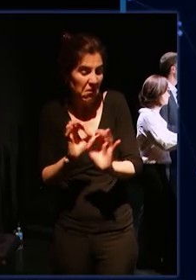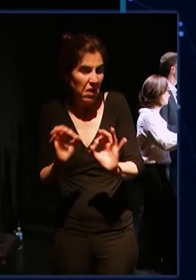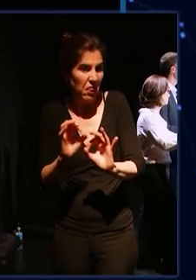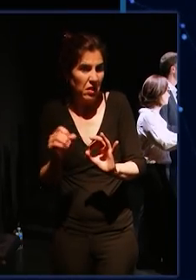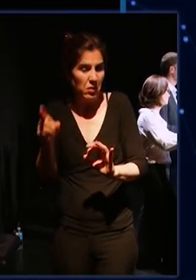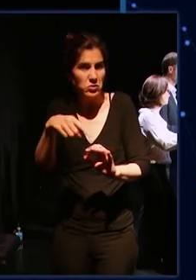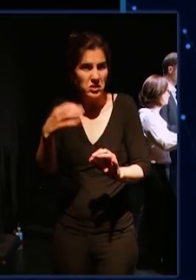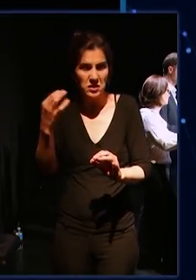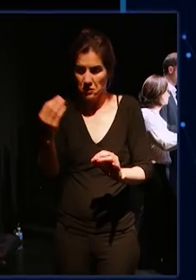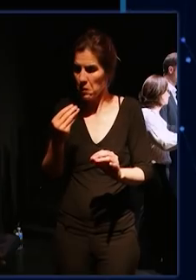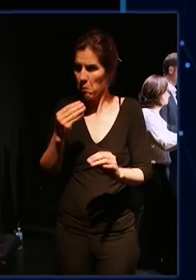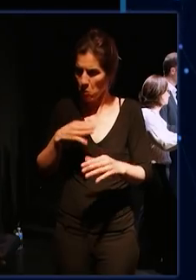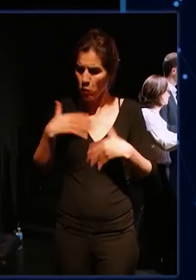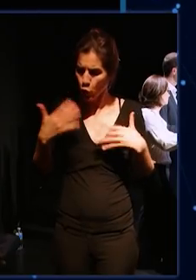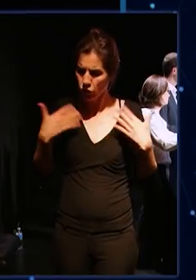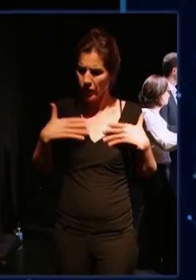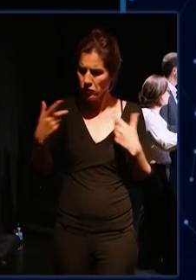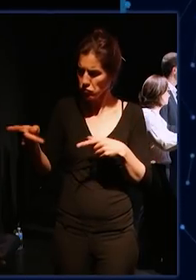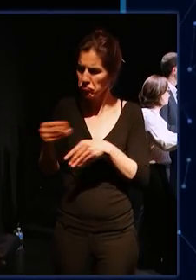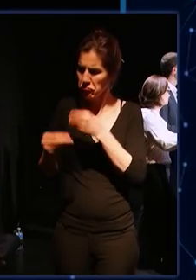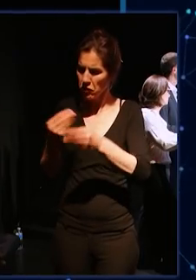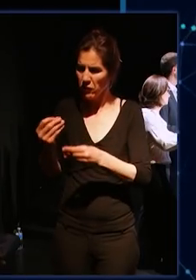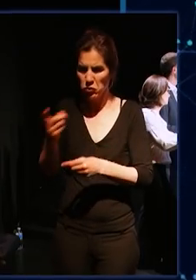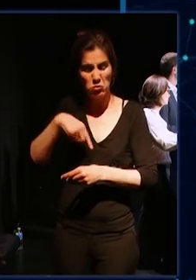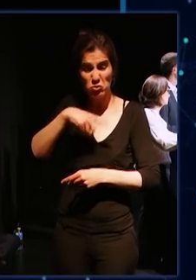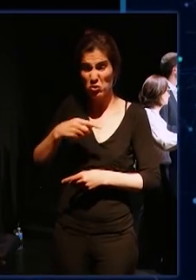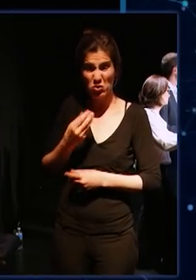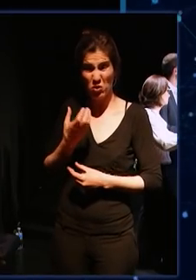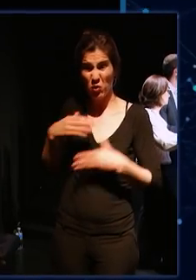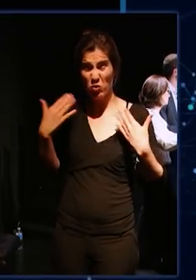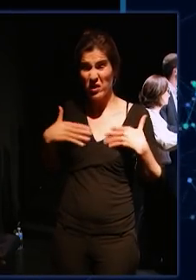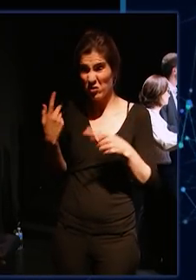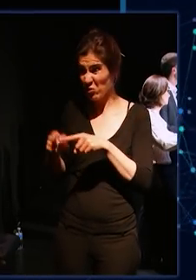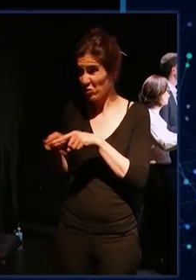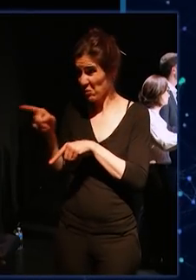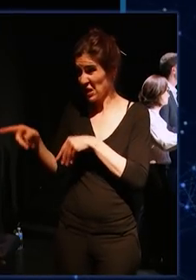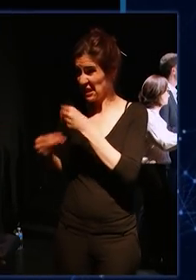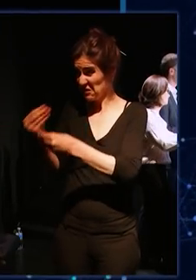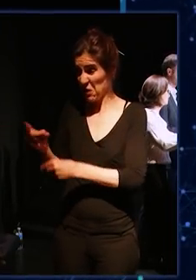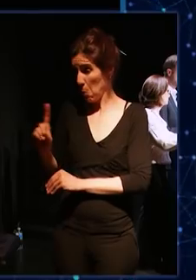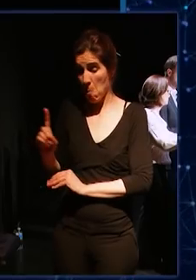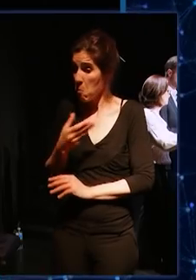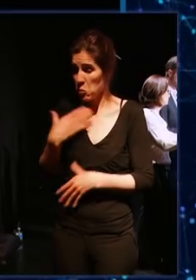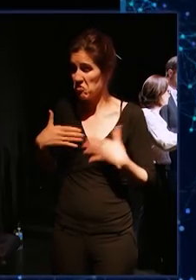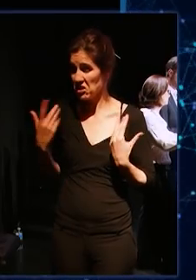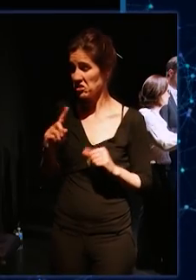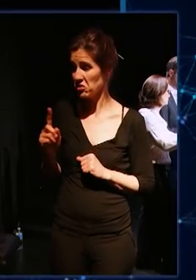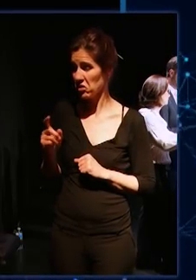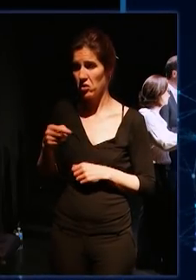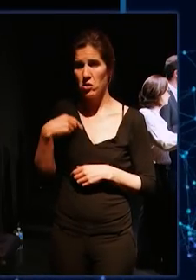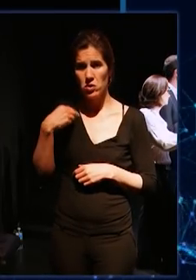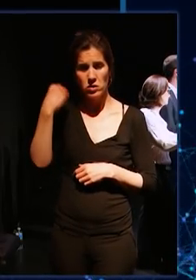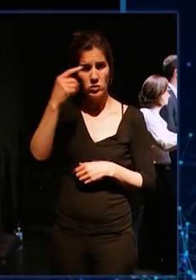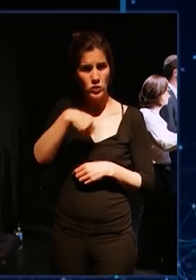contentos con lo que hacen. Nosotros no estamos nada contentos con lo que ustedes hacen en ese sentido. Y nosotros sí que creemos que se